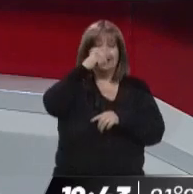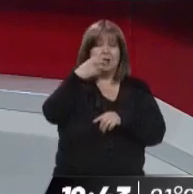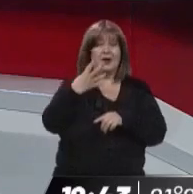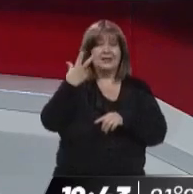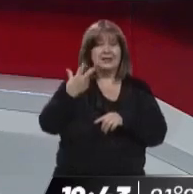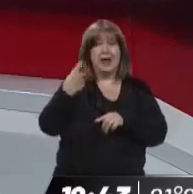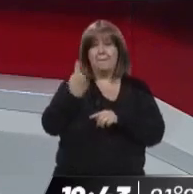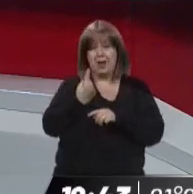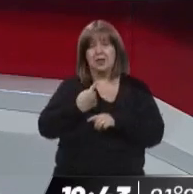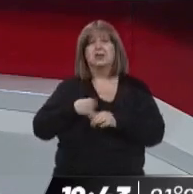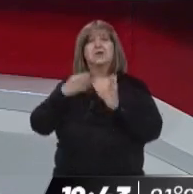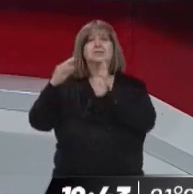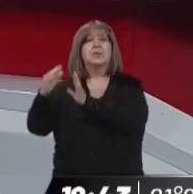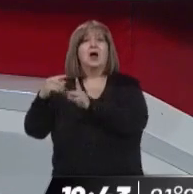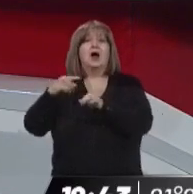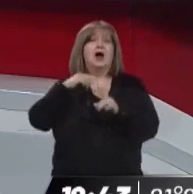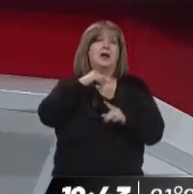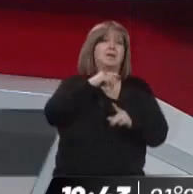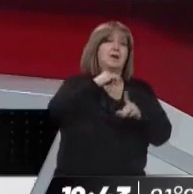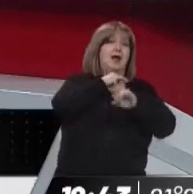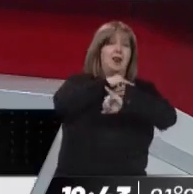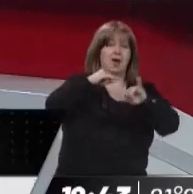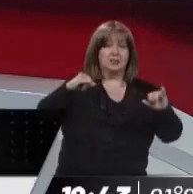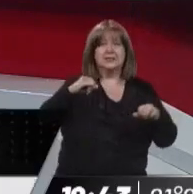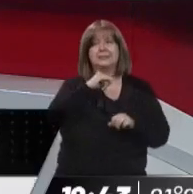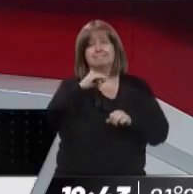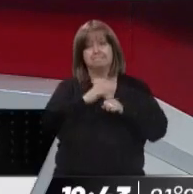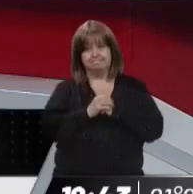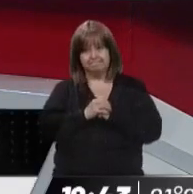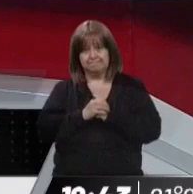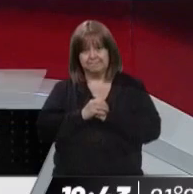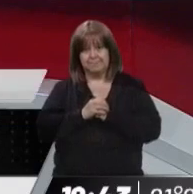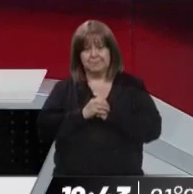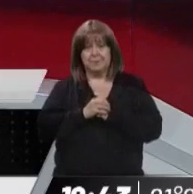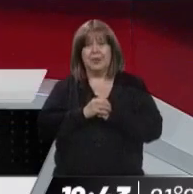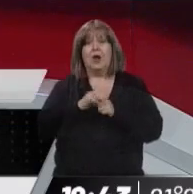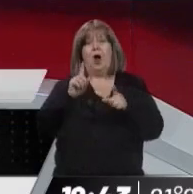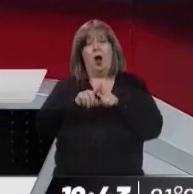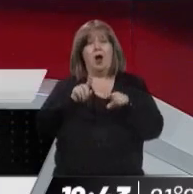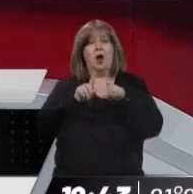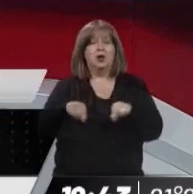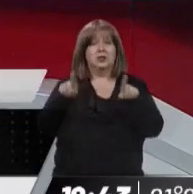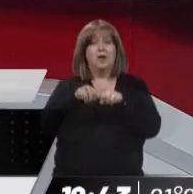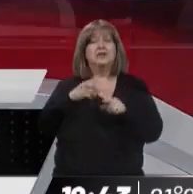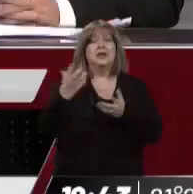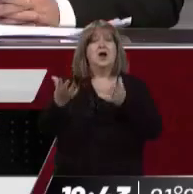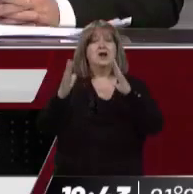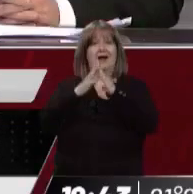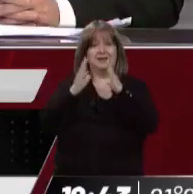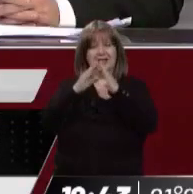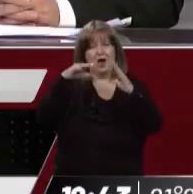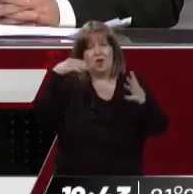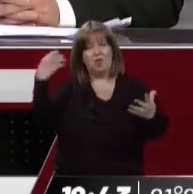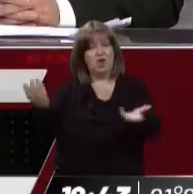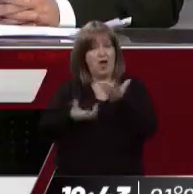Tenemos que pasar, ¿no?, de una buena a una no tan buena. Exactamente, Sofía, y este incendio que se desató en Guaymallén durante la tarde de este viernes. Sí, tal cual,